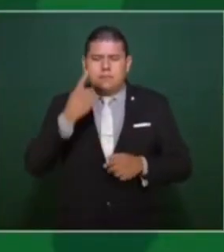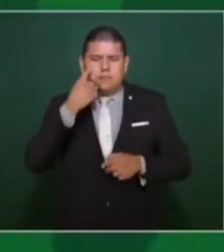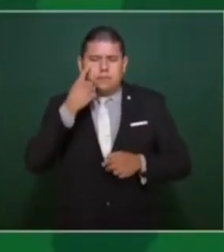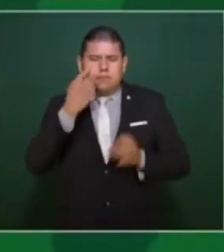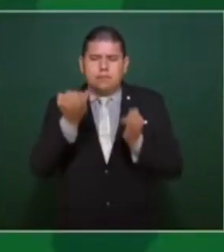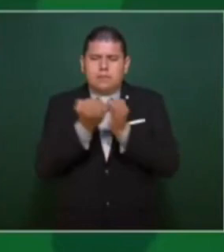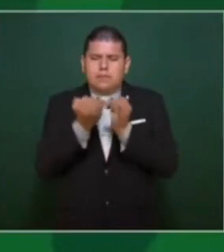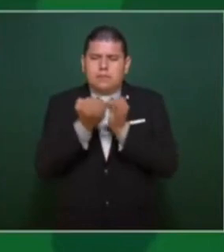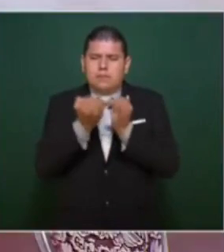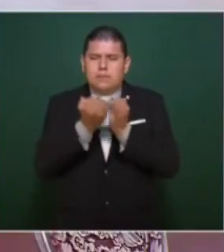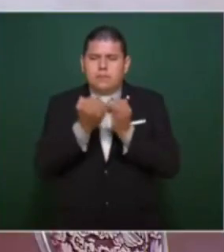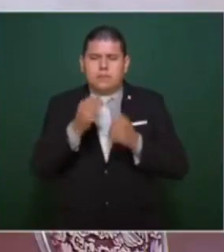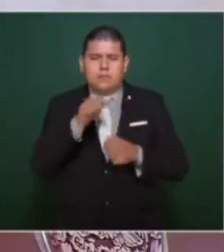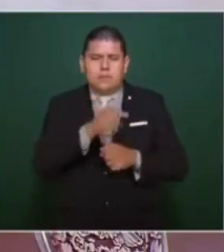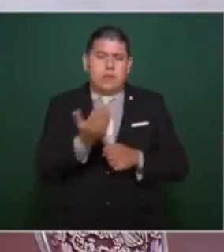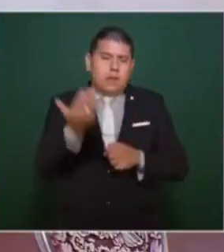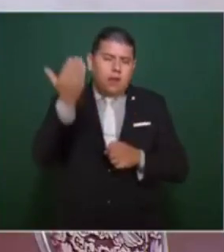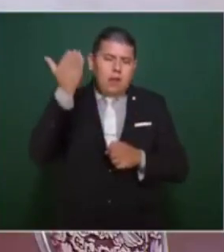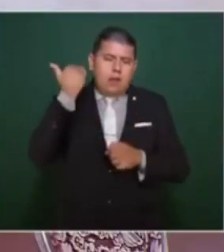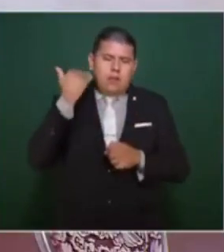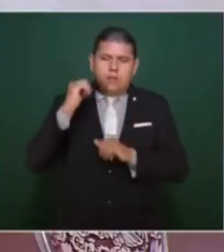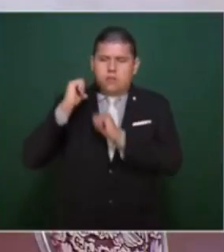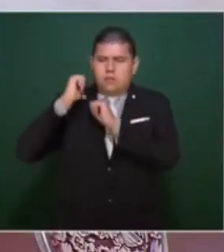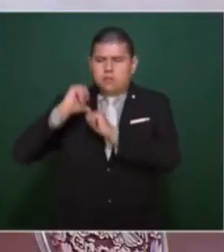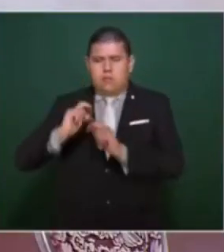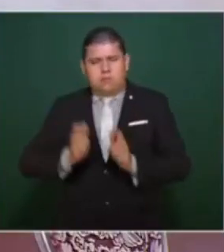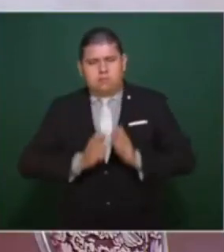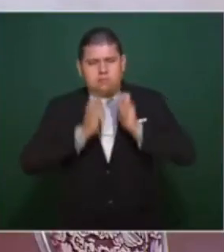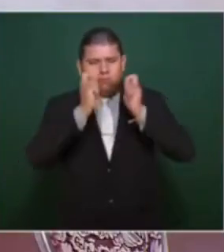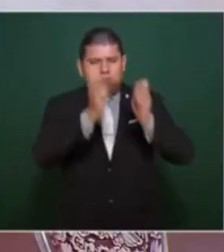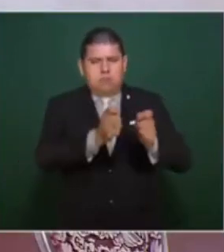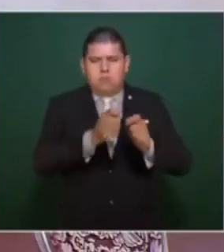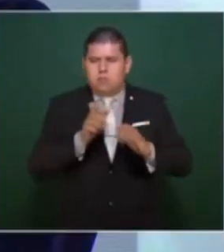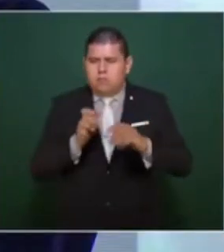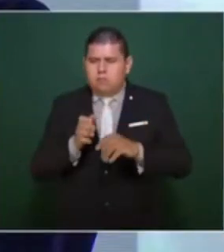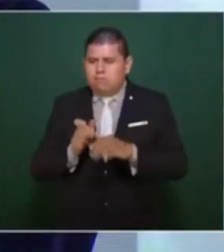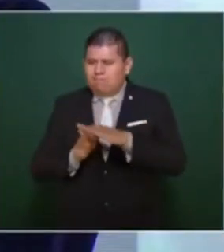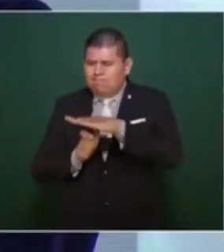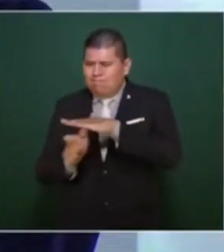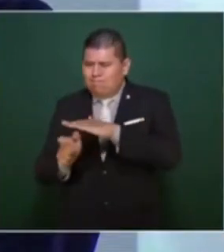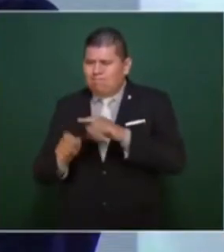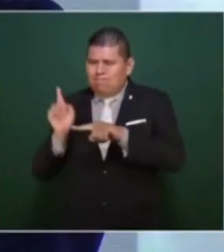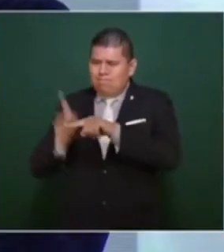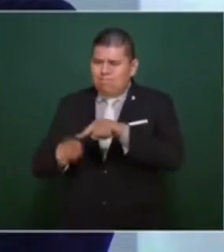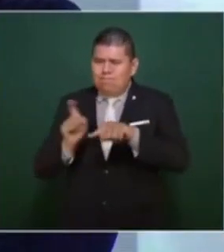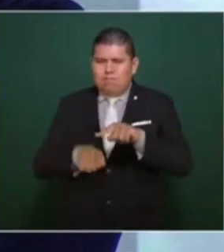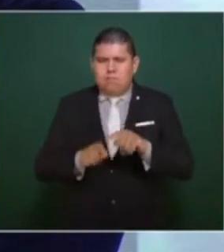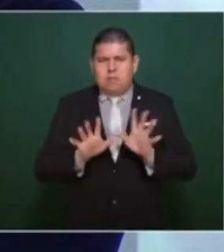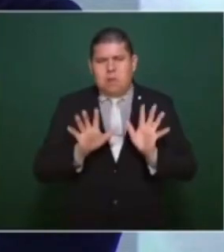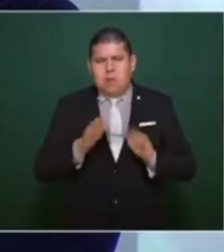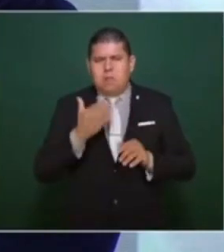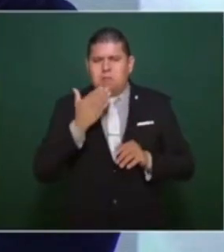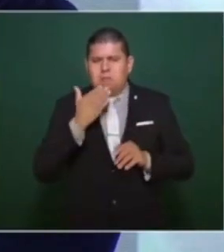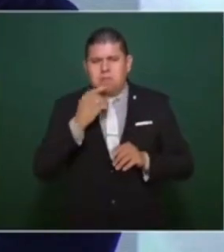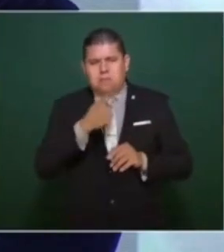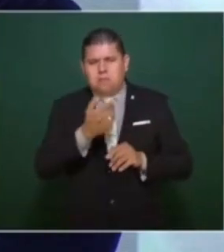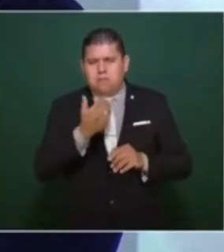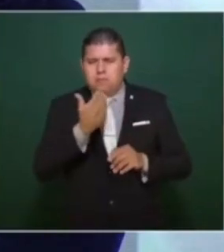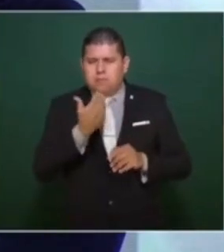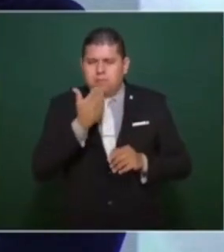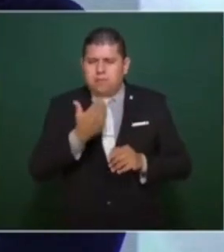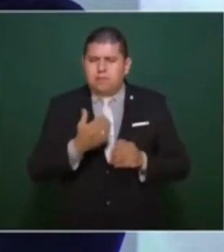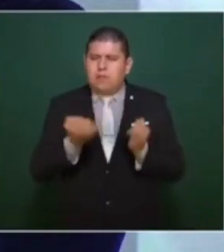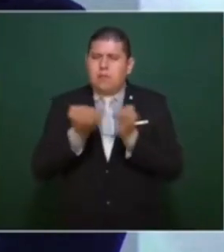estuvo en funciones, ¿no?, combatiendo la corrupción. Es el mismo caso de